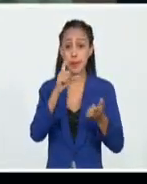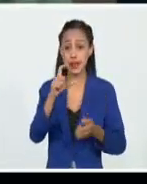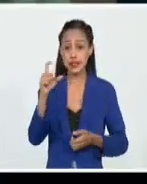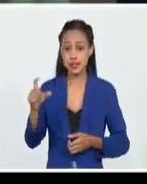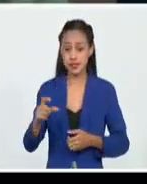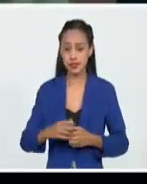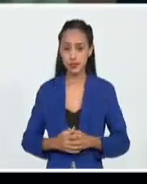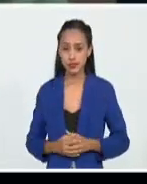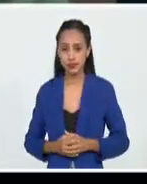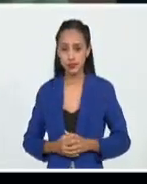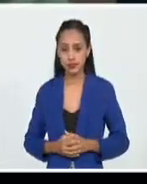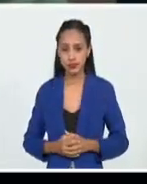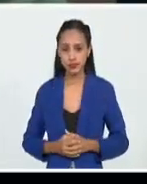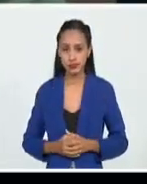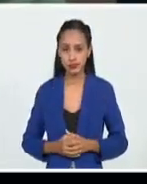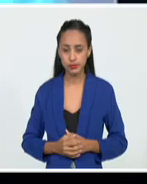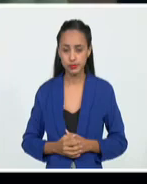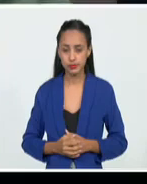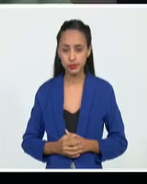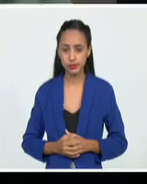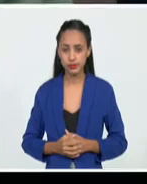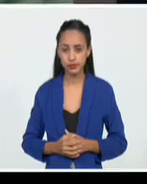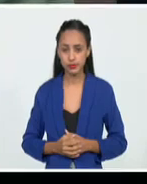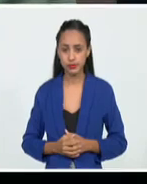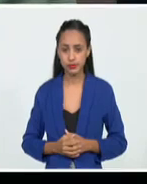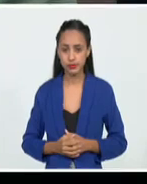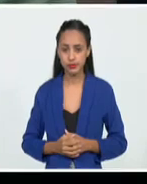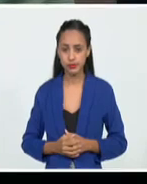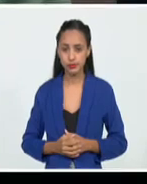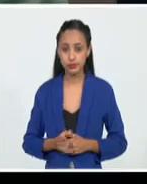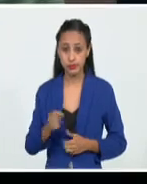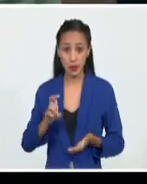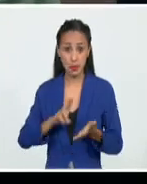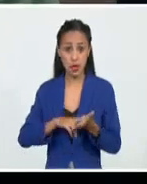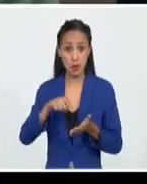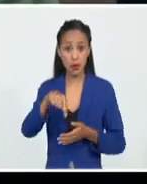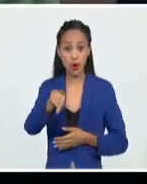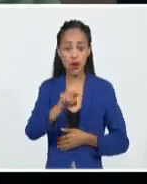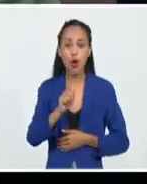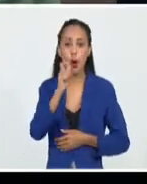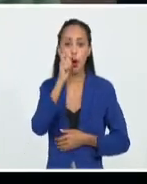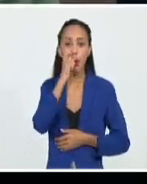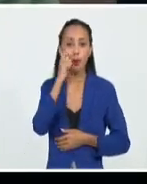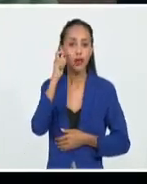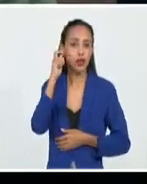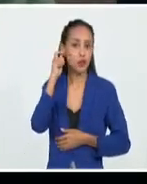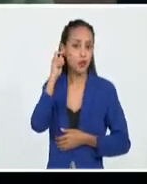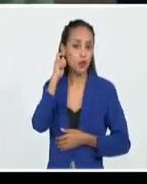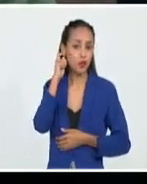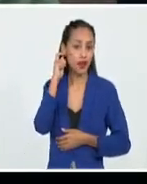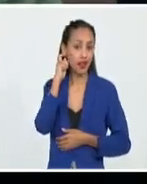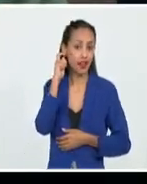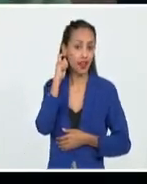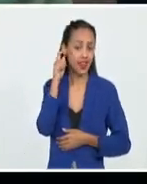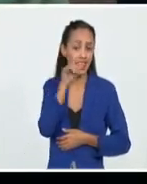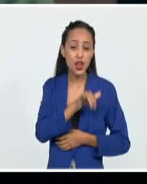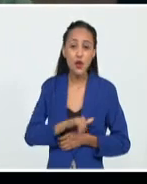que cuenta con hombres y mujeres como